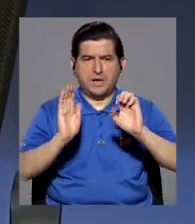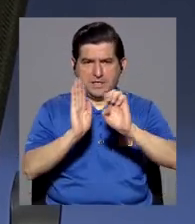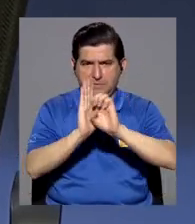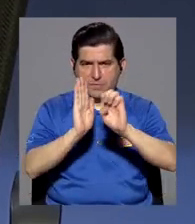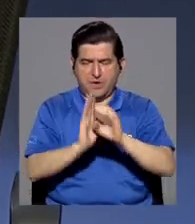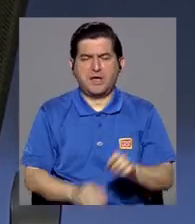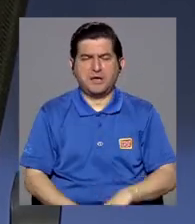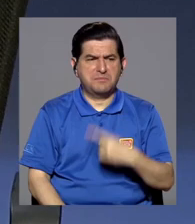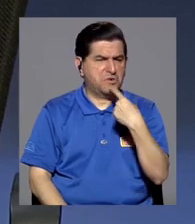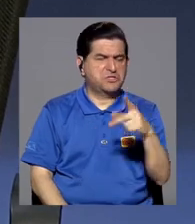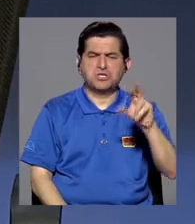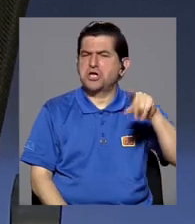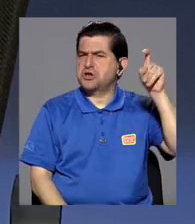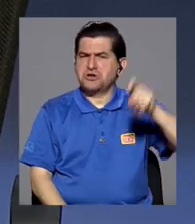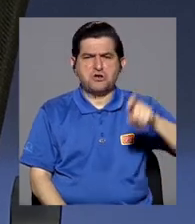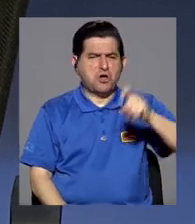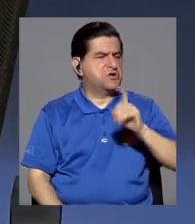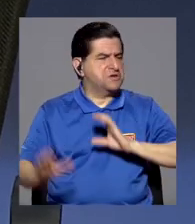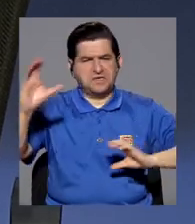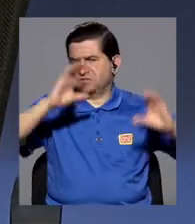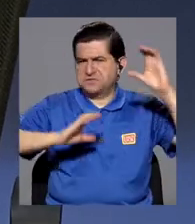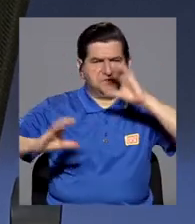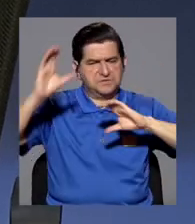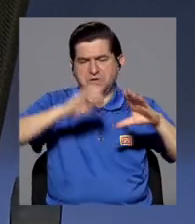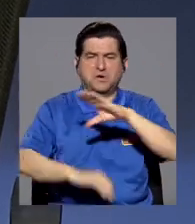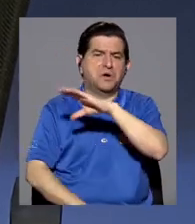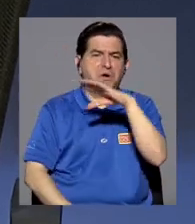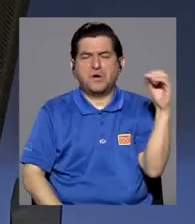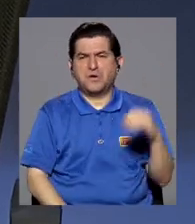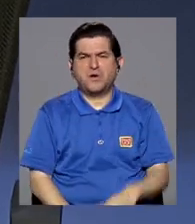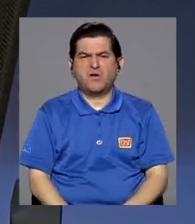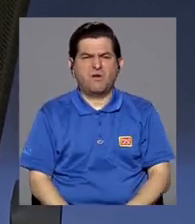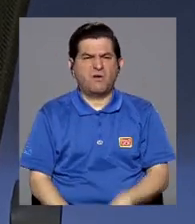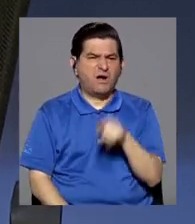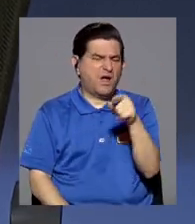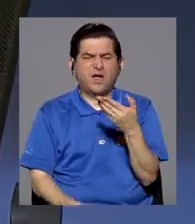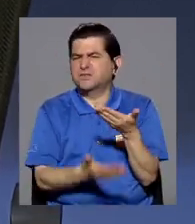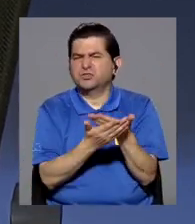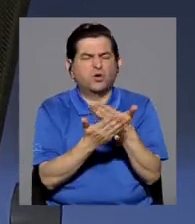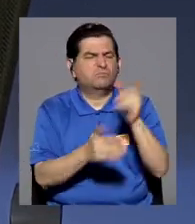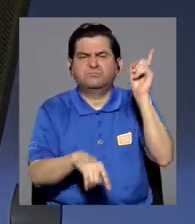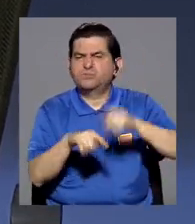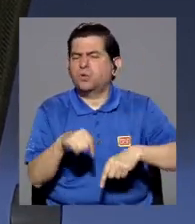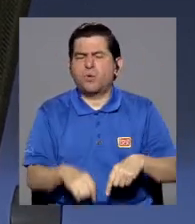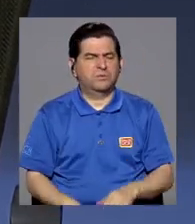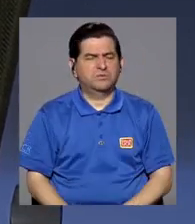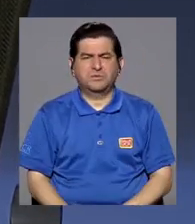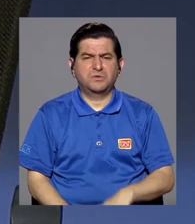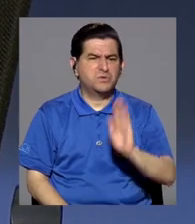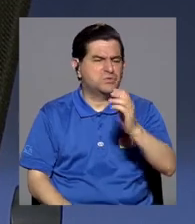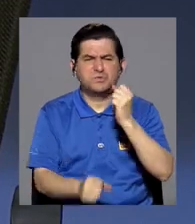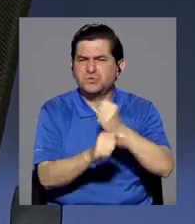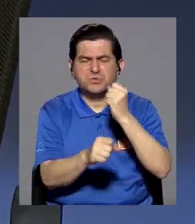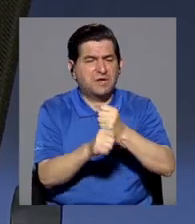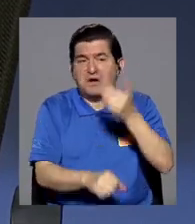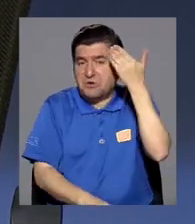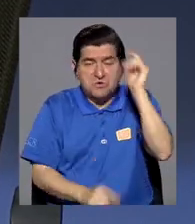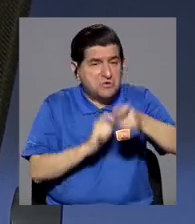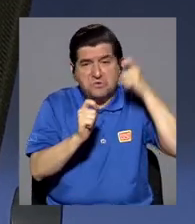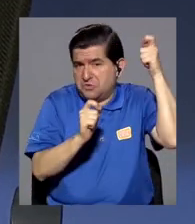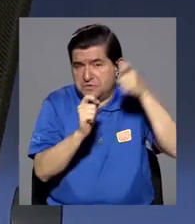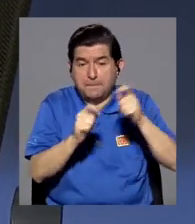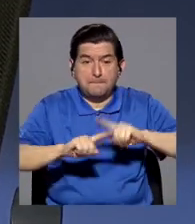ejemplo decían que no necesariamente era algo científico o algo que se podía comprobar la eficacia de su trabajo